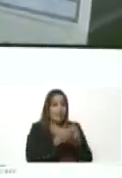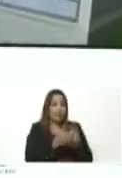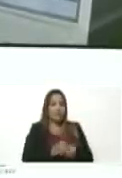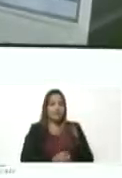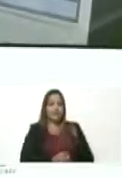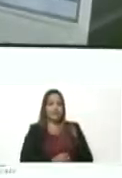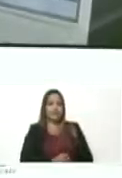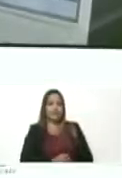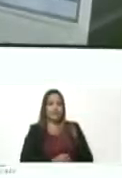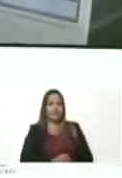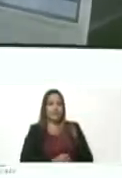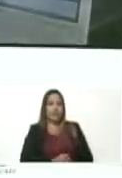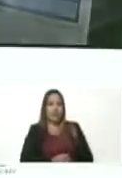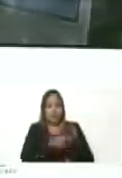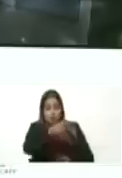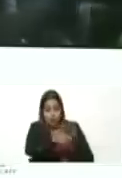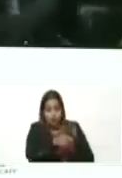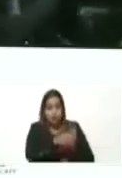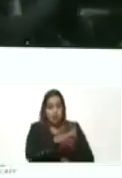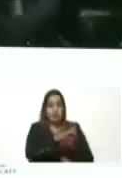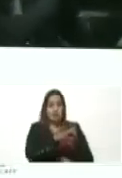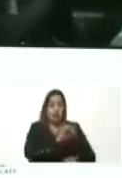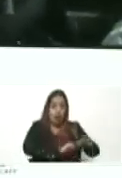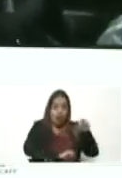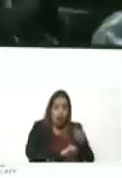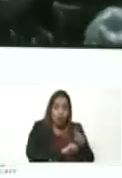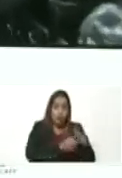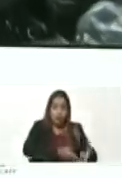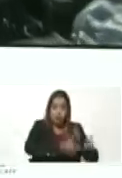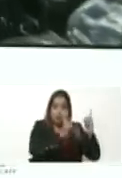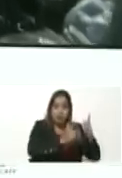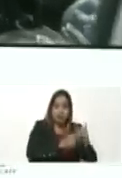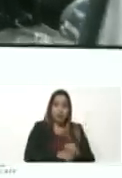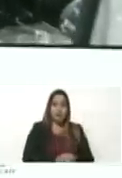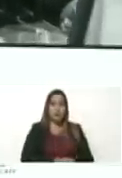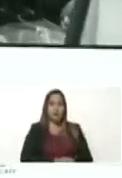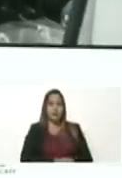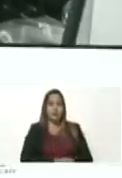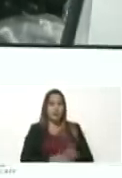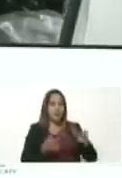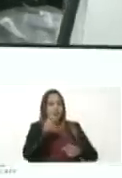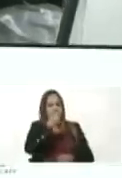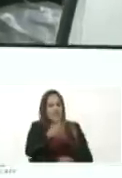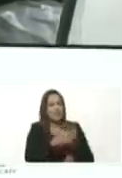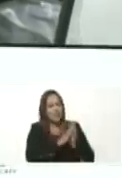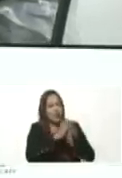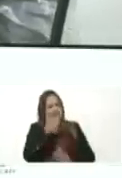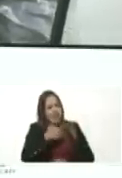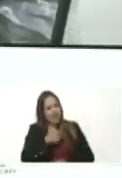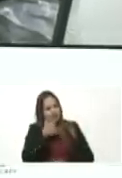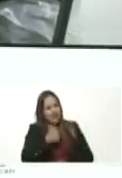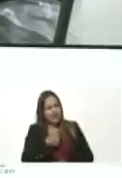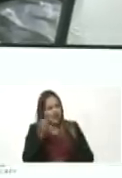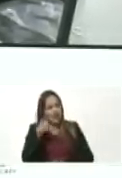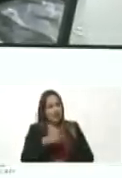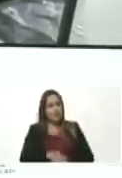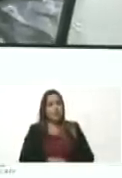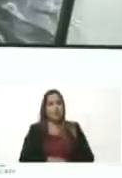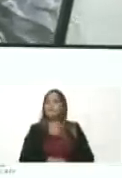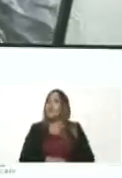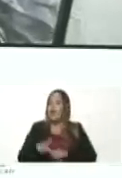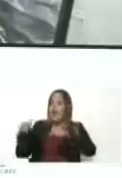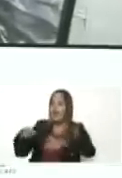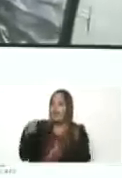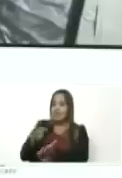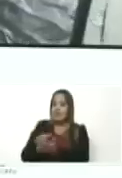poderosísimo. Usted saca el vehículo y se lo arrancan de la mano, donde lo saque. ¿Qué me dice? Pues dime lo que me dijiste ayer. Bueno, aquí el